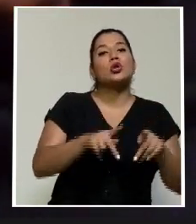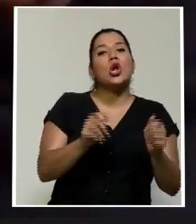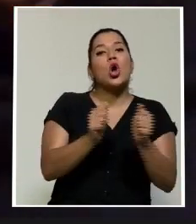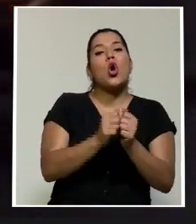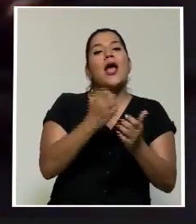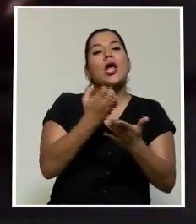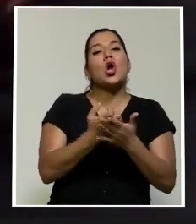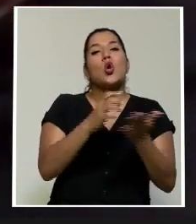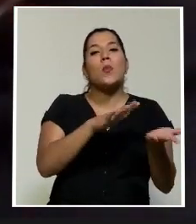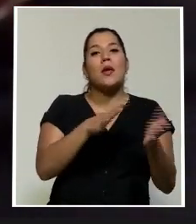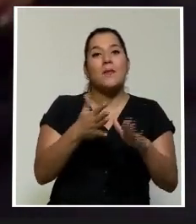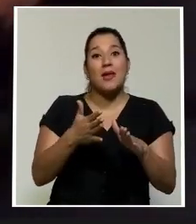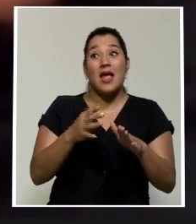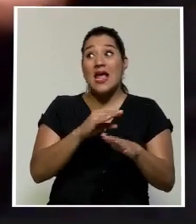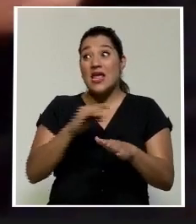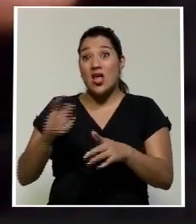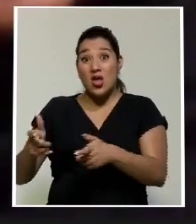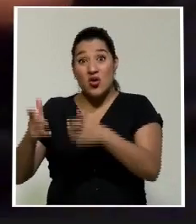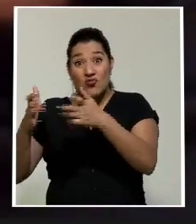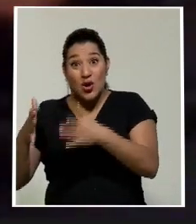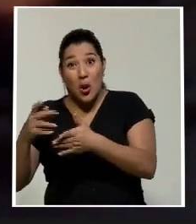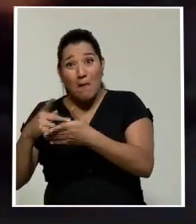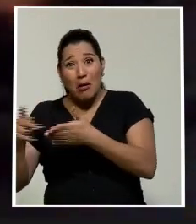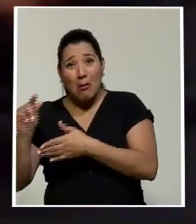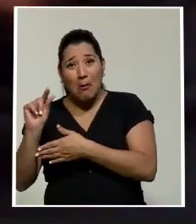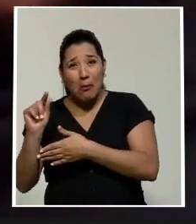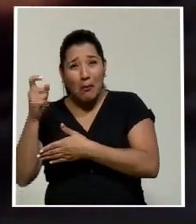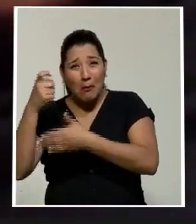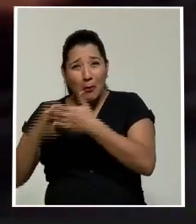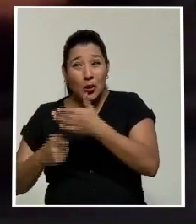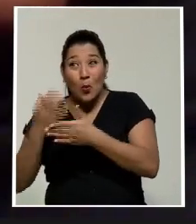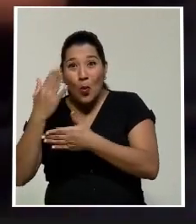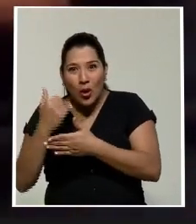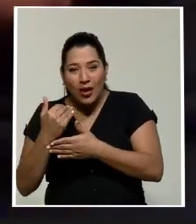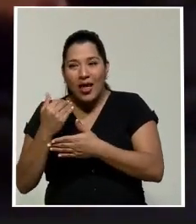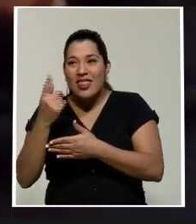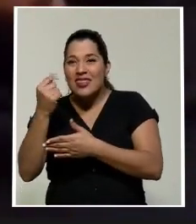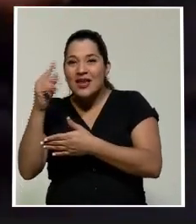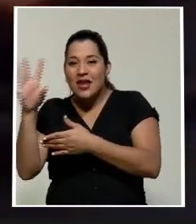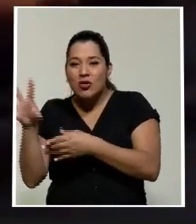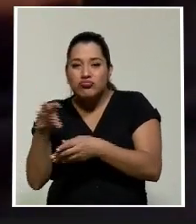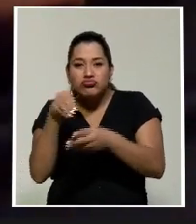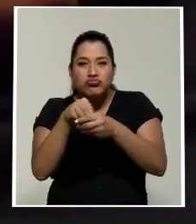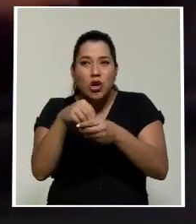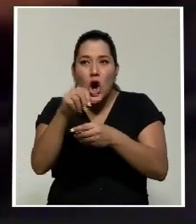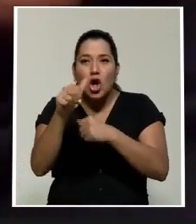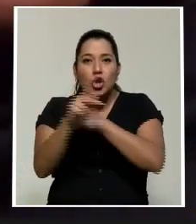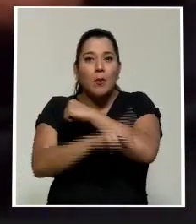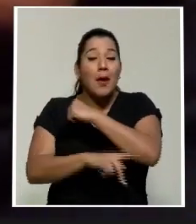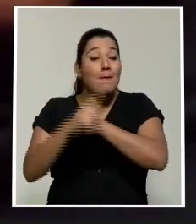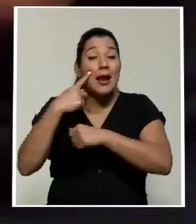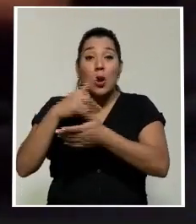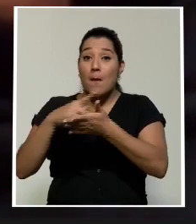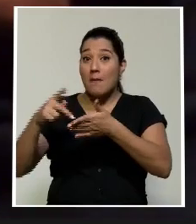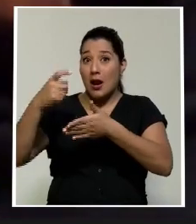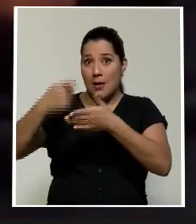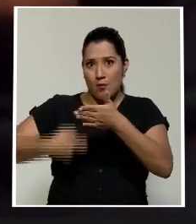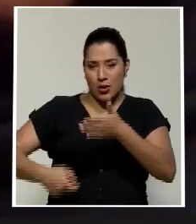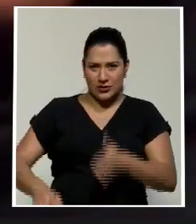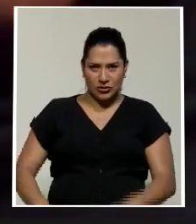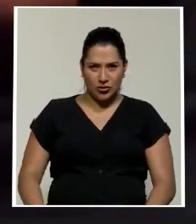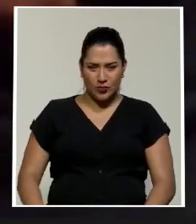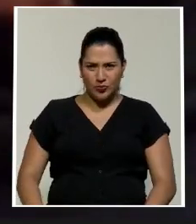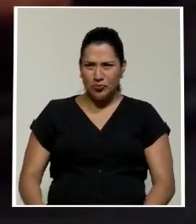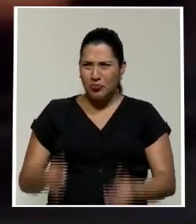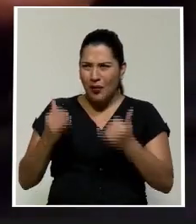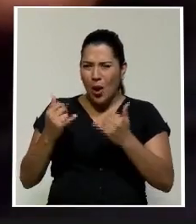que los grandes ricos, lo cual es absolutamente absurdo. Tienen la cantidad, por ejemplo, que se encontró ahora de